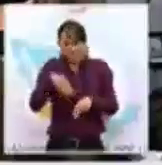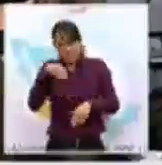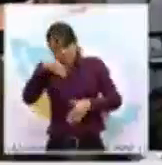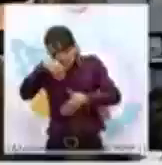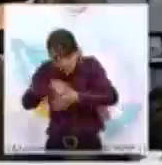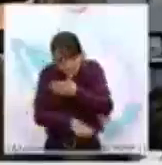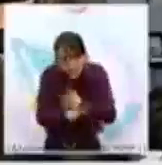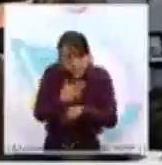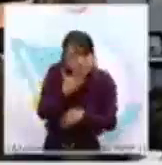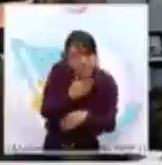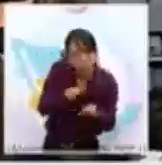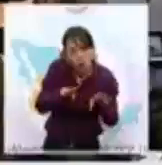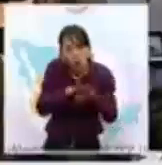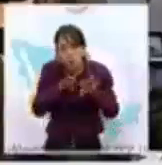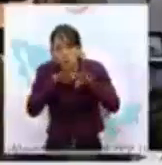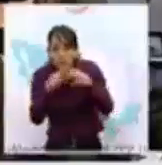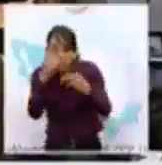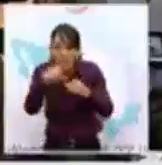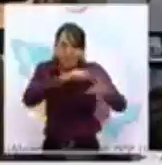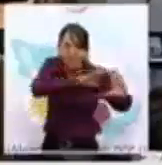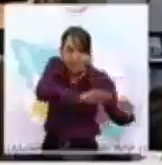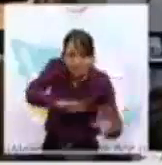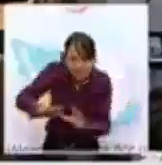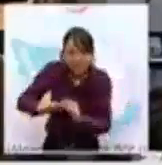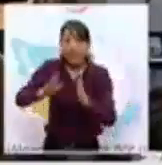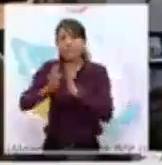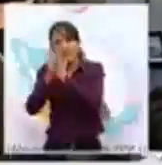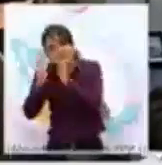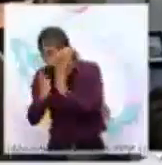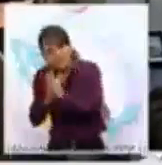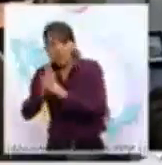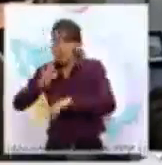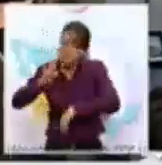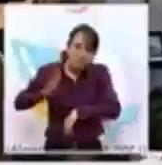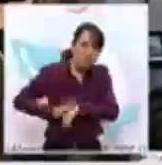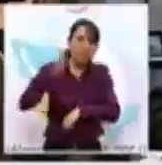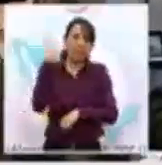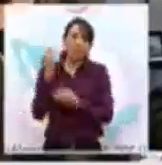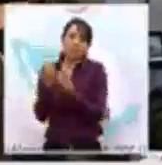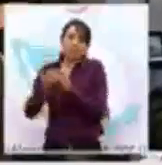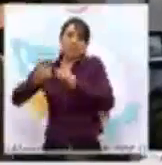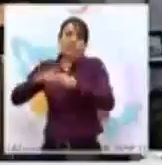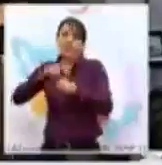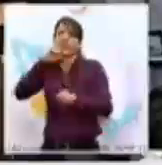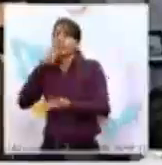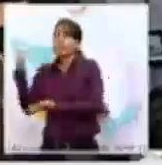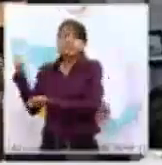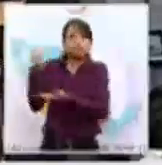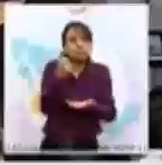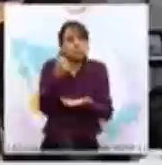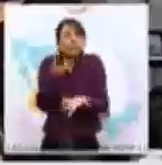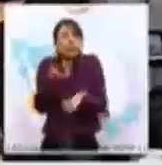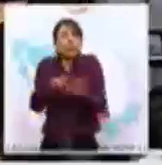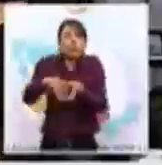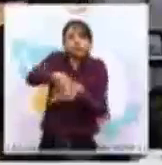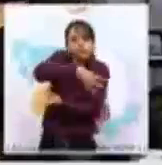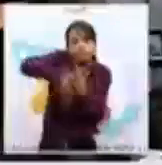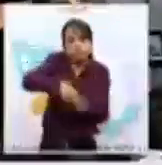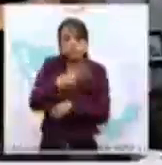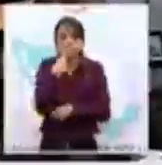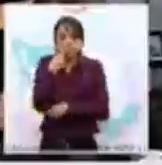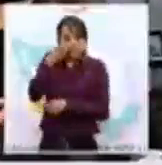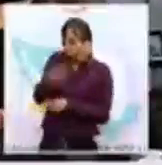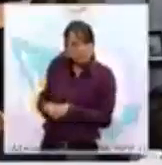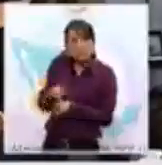educación normal, la participación más amplia de la sociedad, el financiamiento, la infraestructura, entre otros aspectos, así